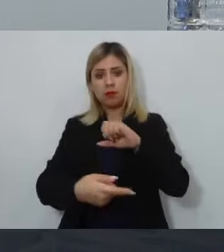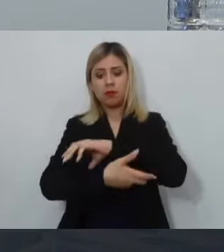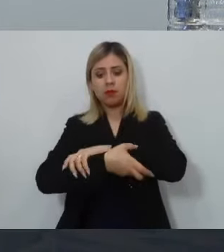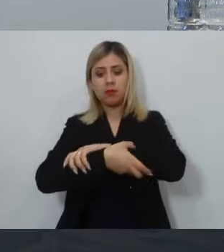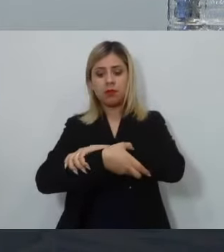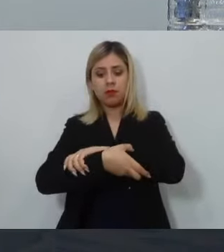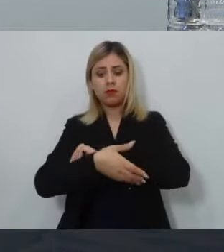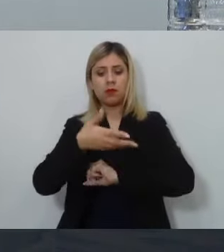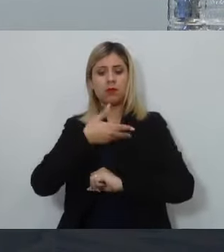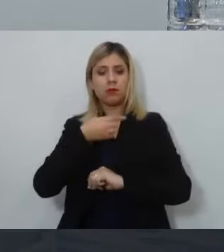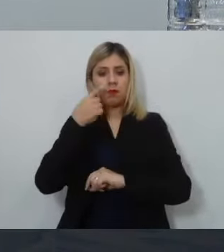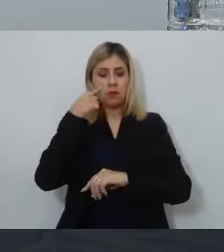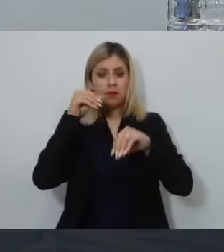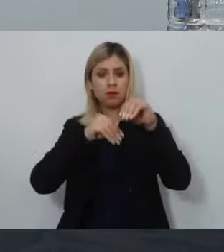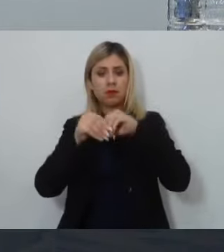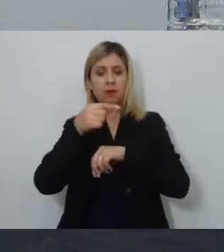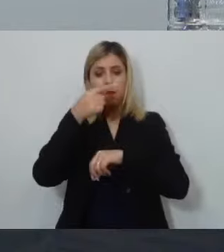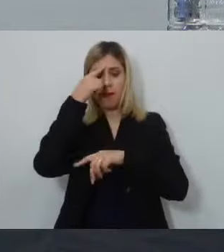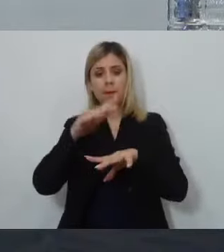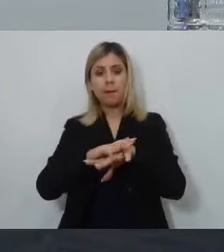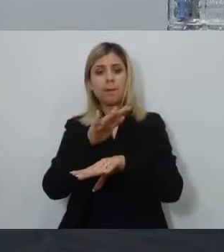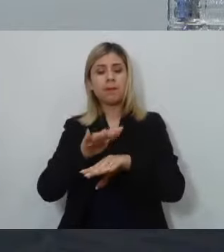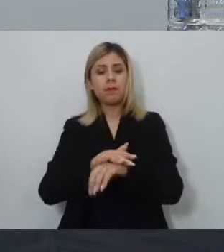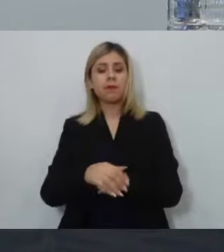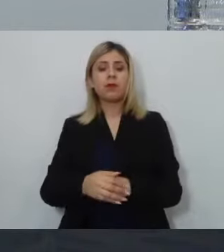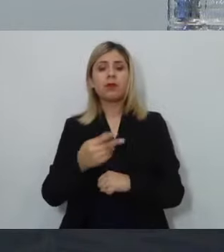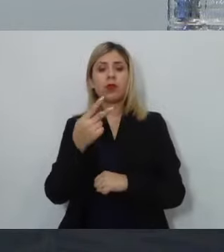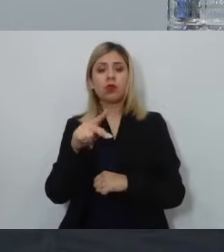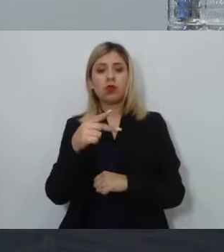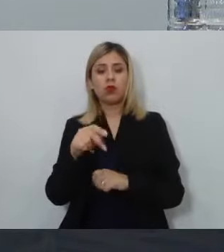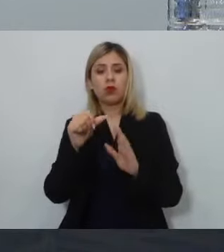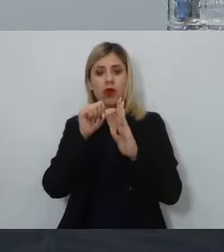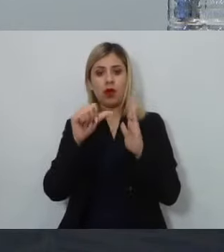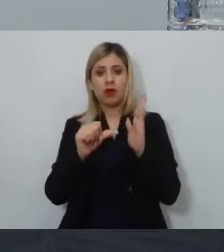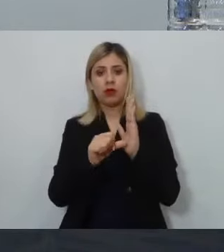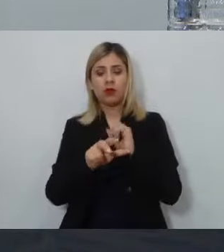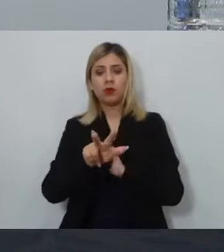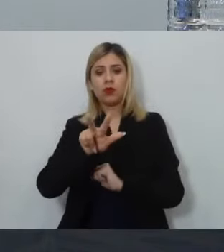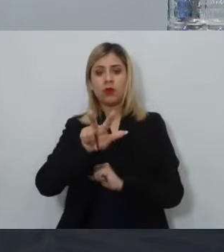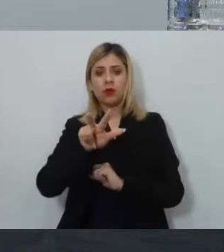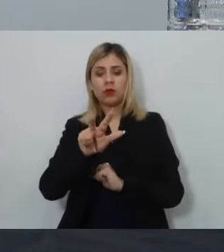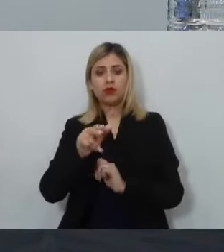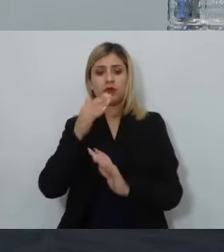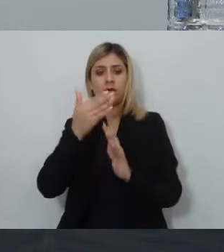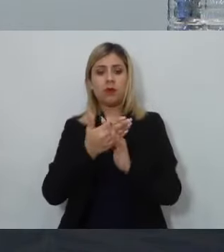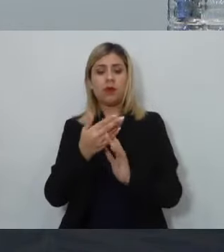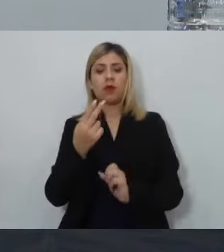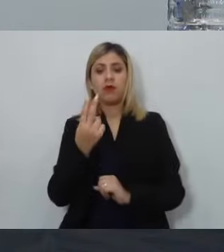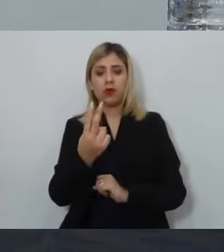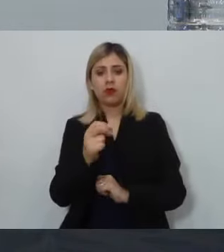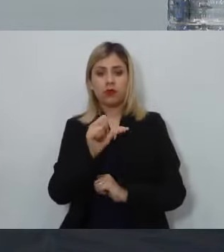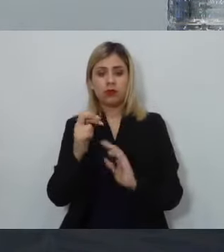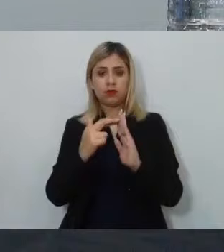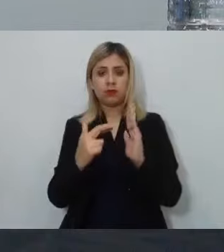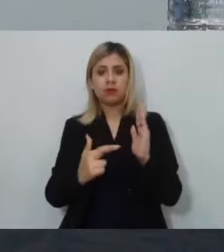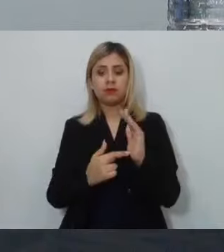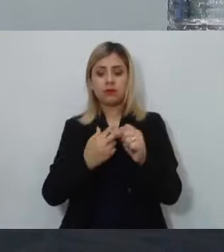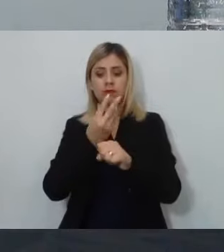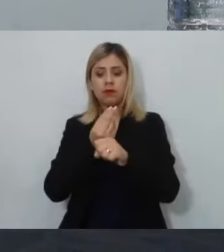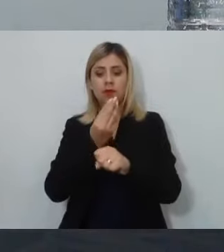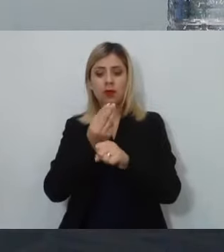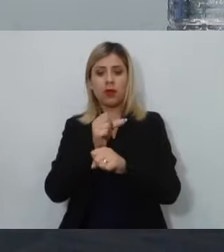18 párrafo 2 de lineamiento corregir el punto de acuerdo primero para señalar que estamos atendiendo al